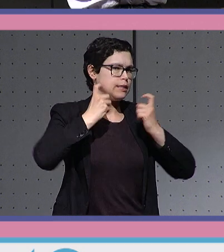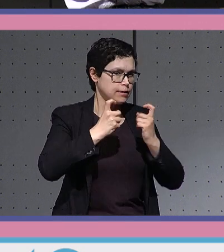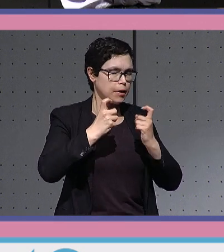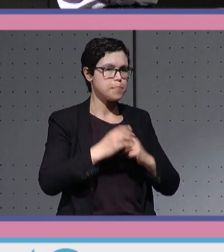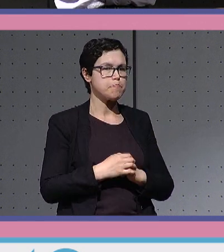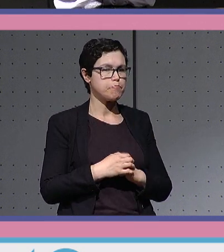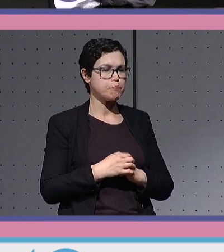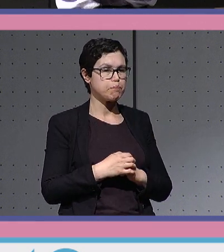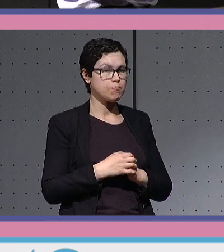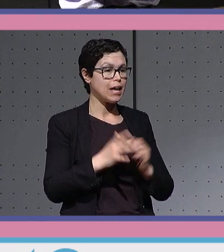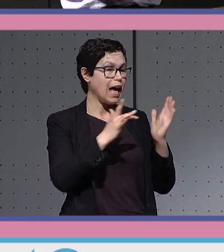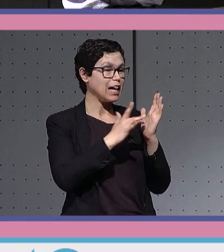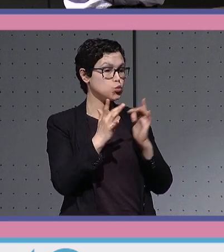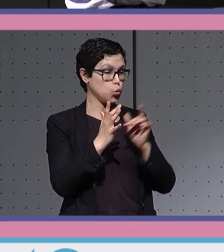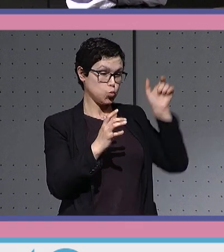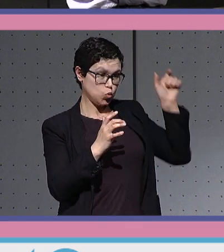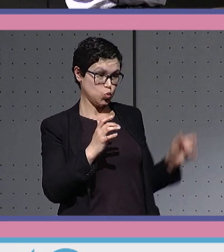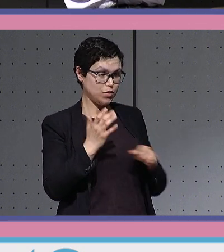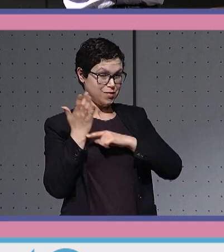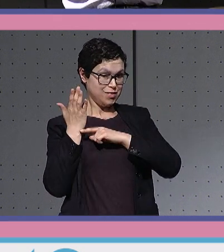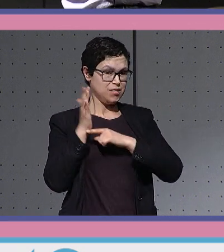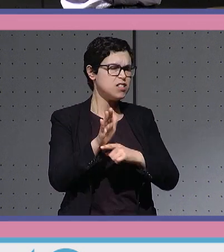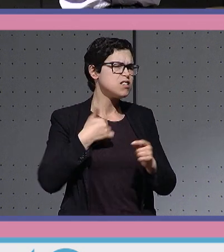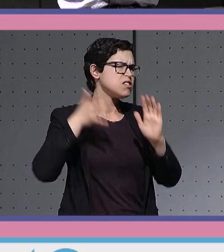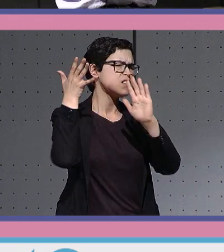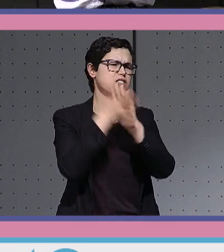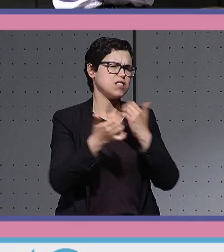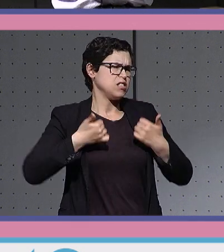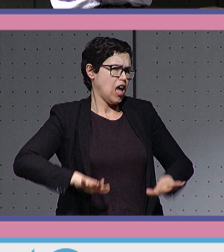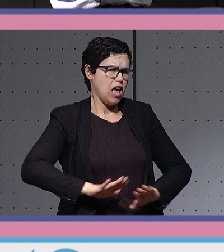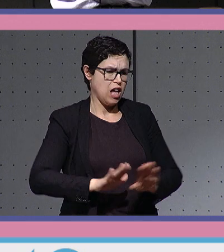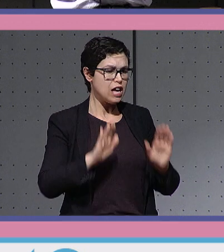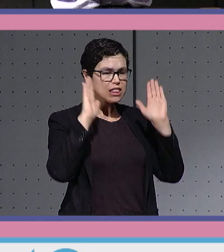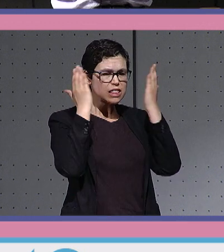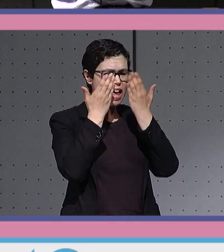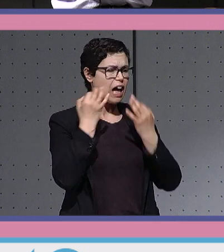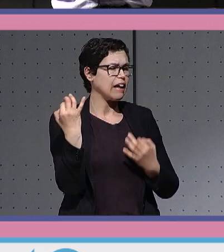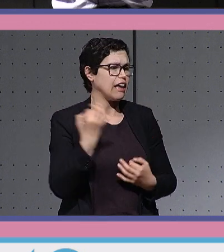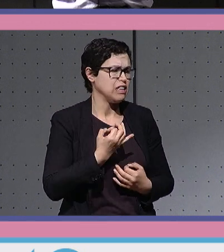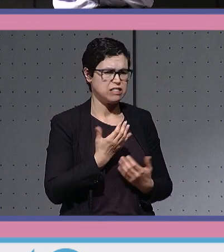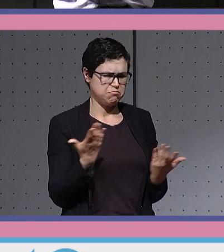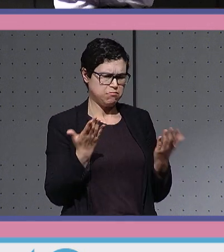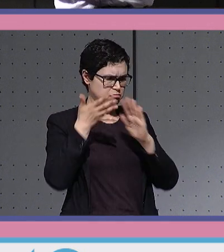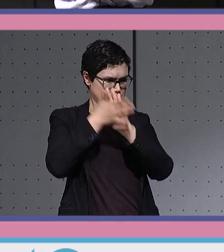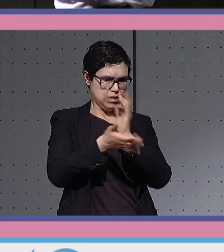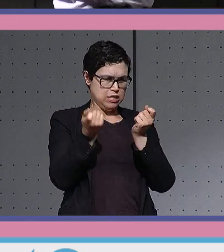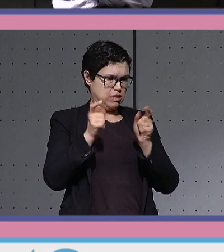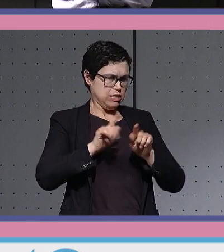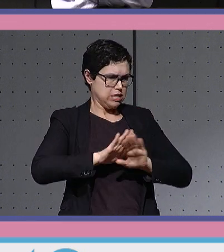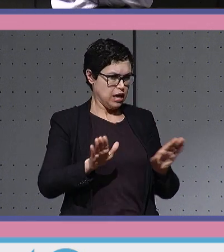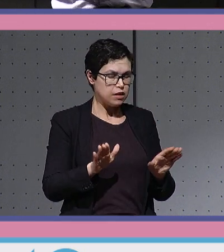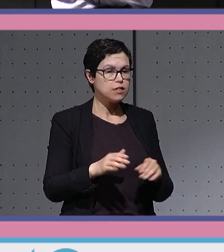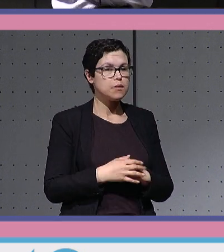Ya Jesús definió muy bien lo que es el TEA, no voy a insistir mucho, pero deciros que es un problema de base biológica. Una enfermedad o un trastorno, un problema,